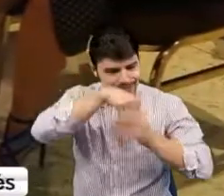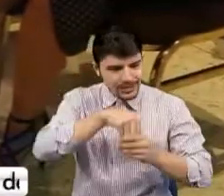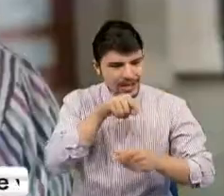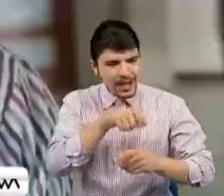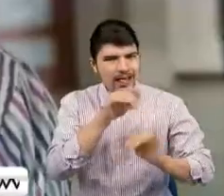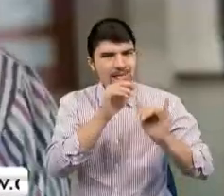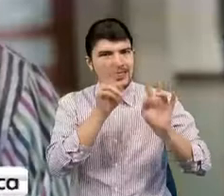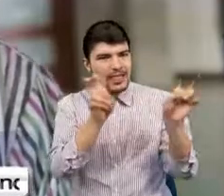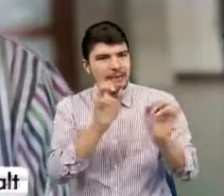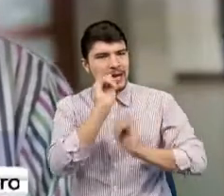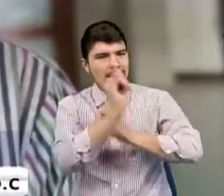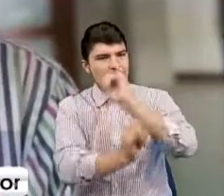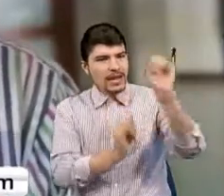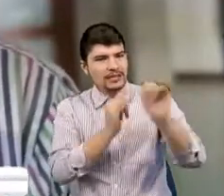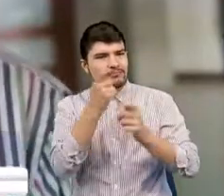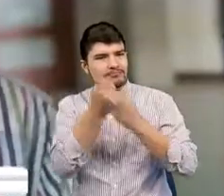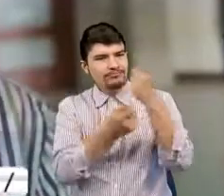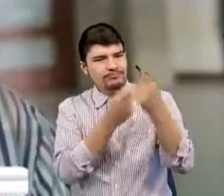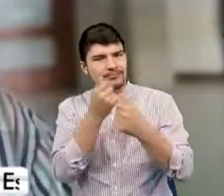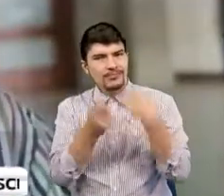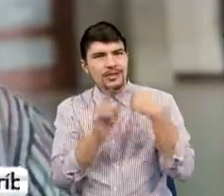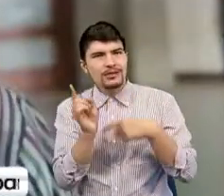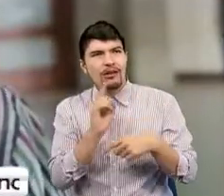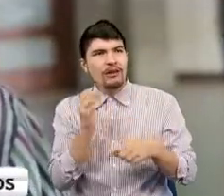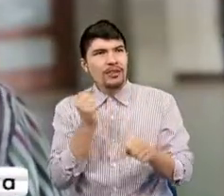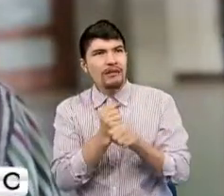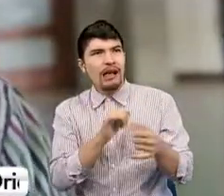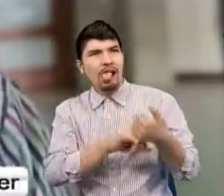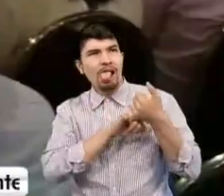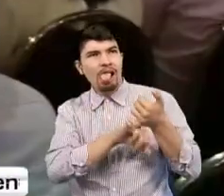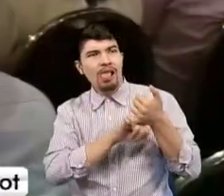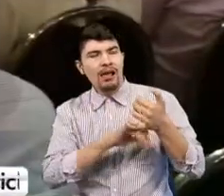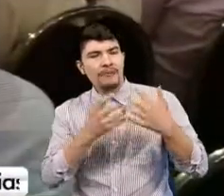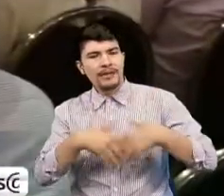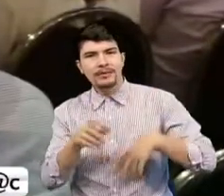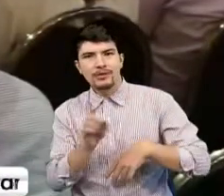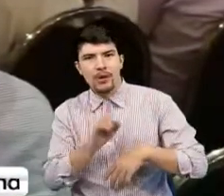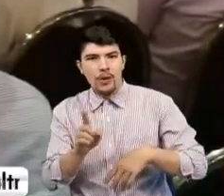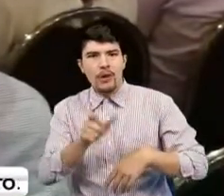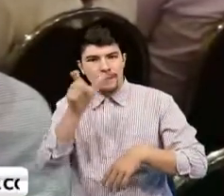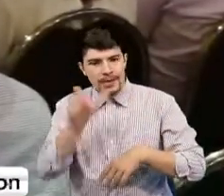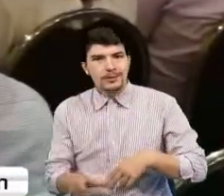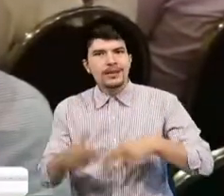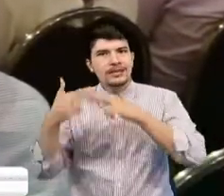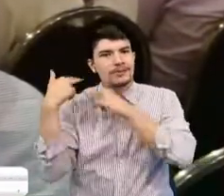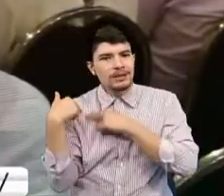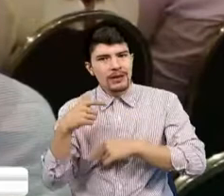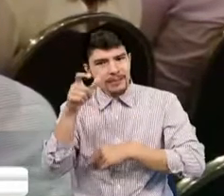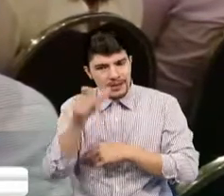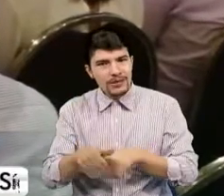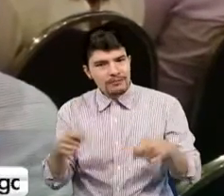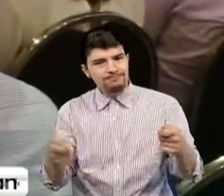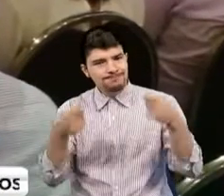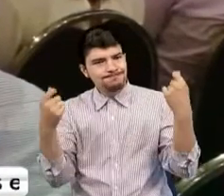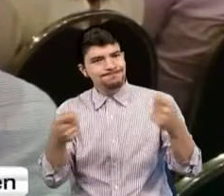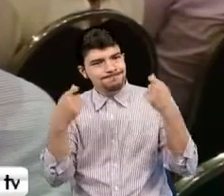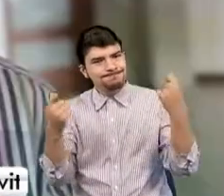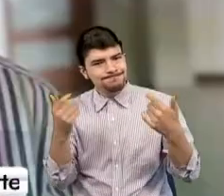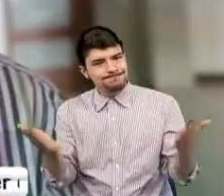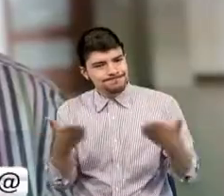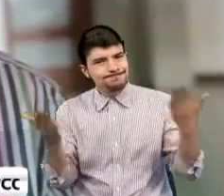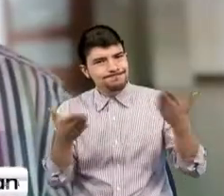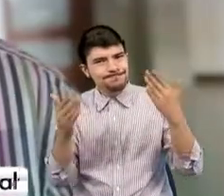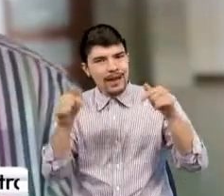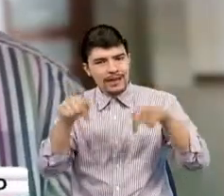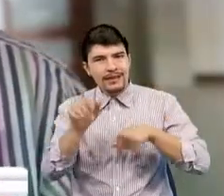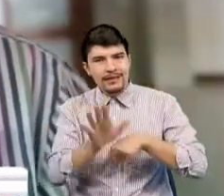No se convirtió simplemente en un apéndice de trabajo de los demás en la empresa, sino que había alguien responsable y alguien que estuviera impulsando el